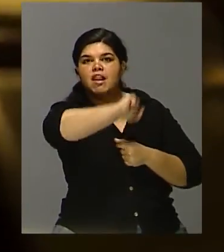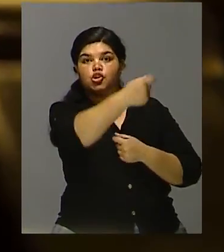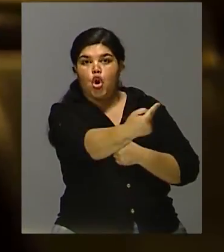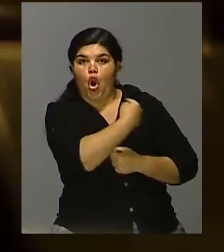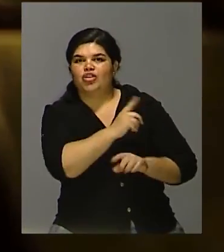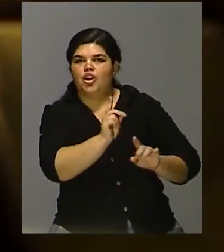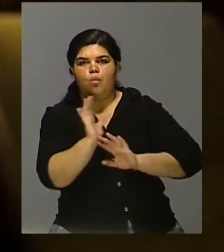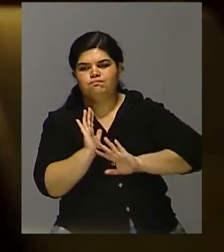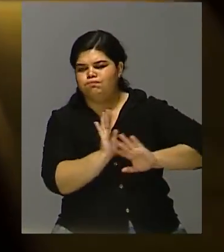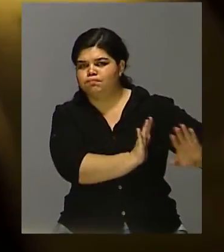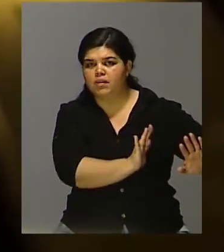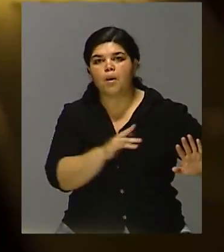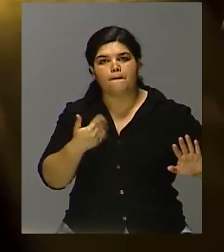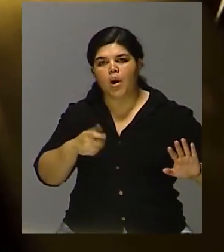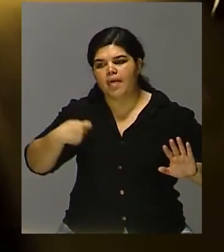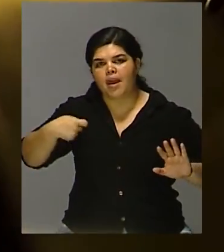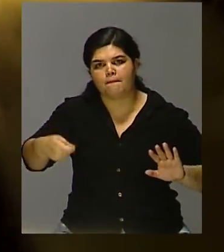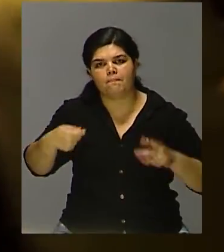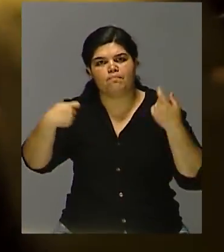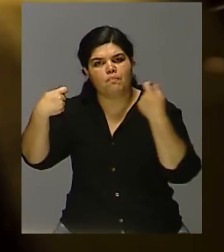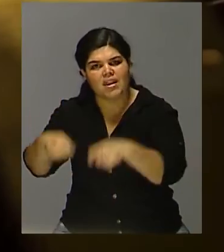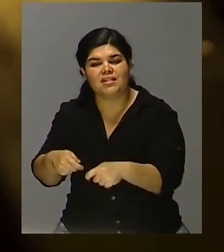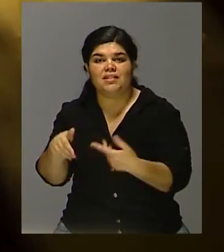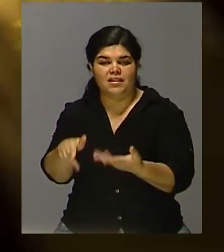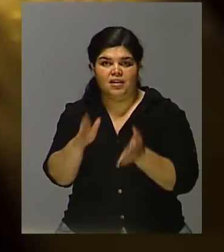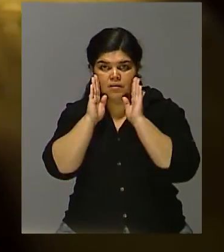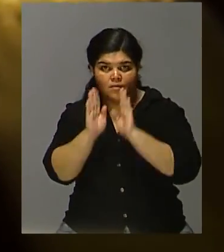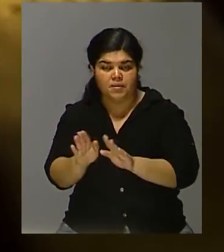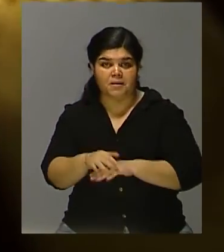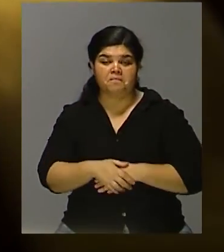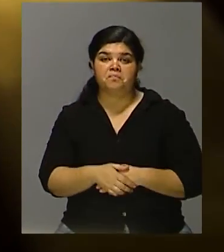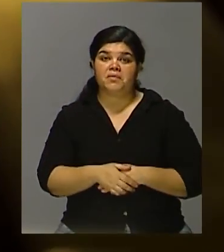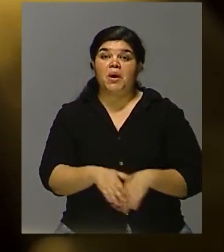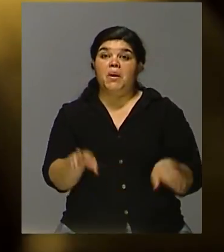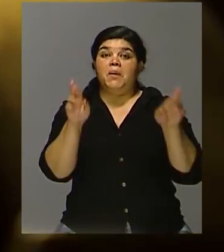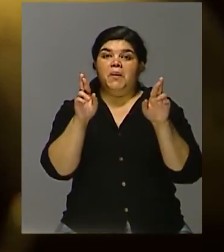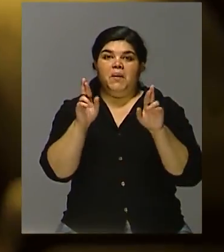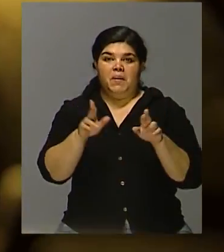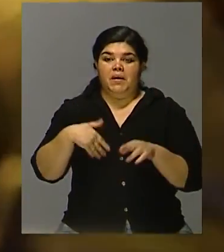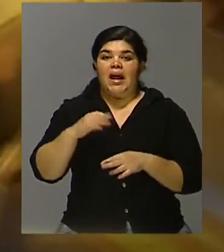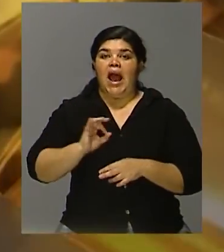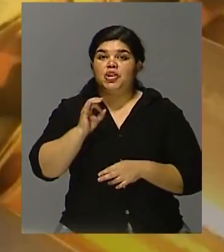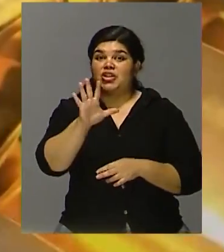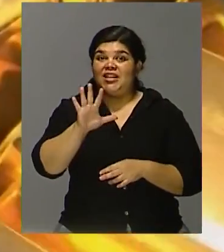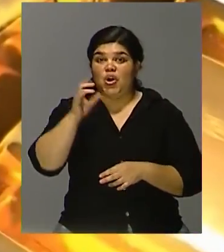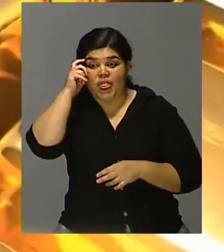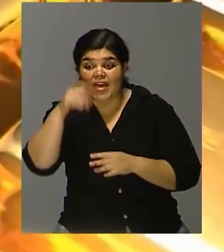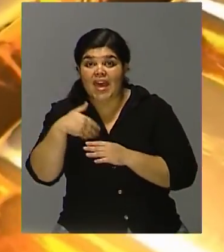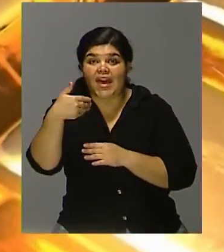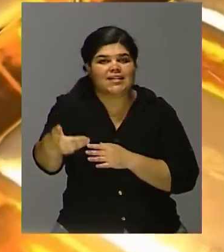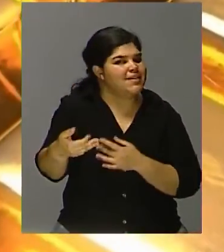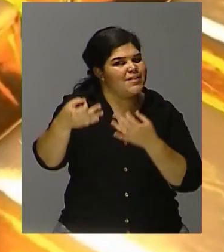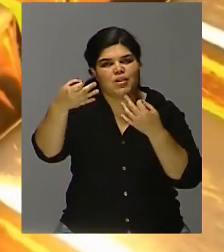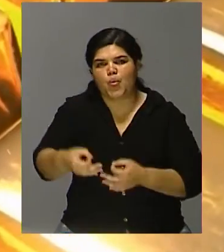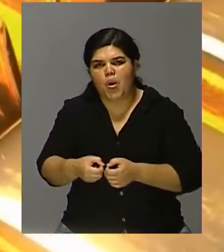la respuesta es sí, y espero que sea todavía mucho más fuerte en la próxima entrevista o de acá a 5 o 10 años. Seguramente va a ser así.